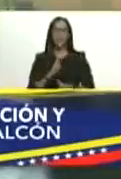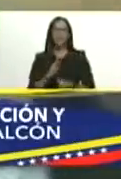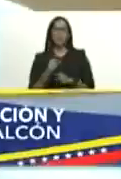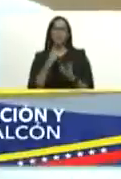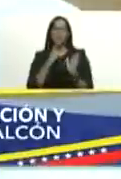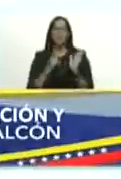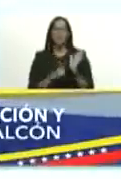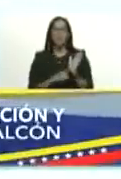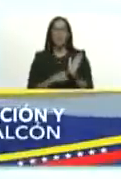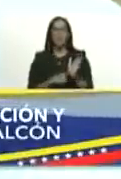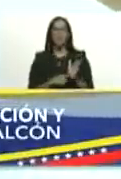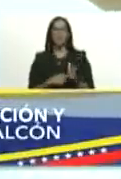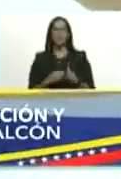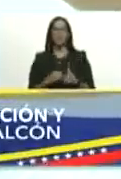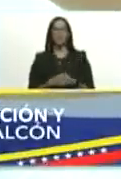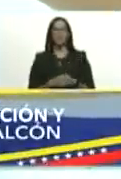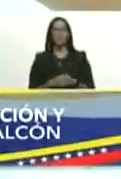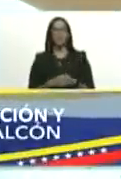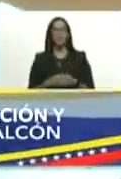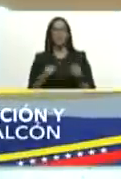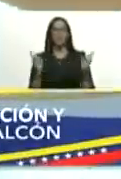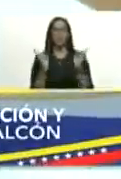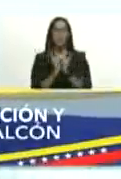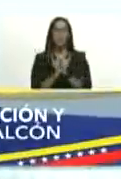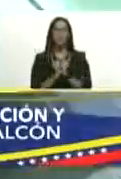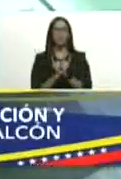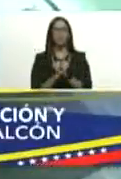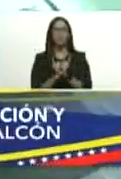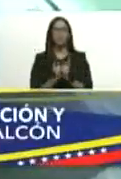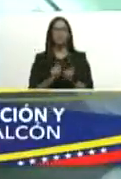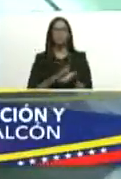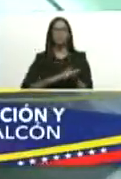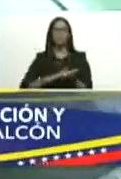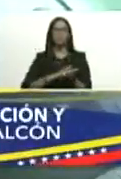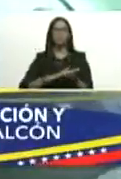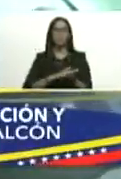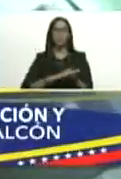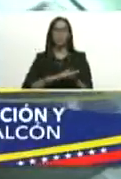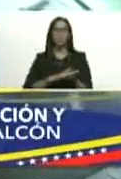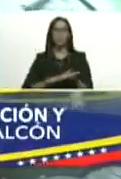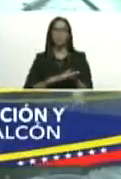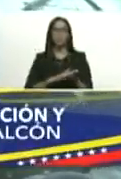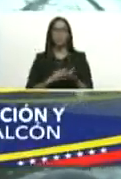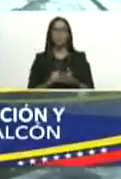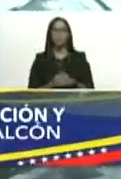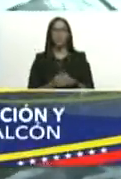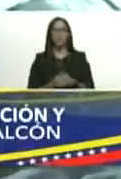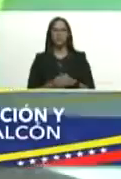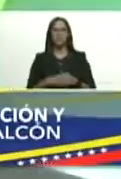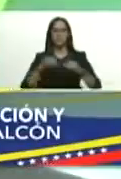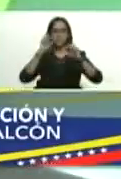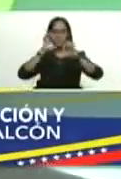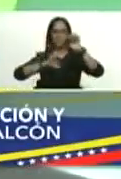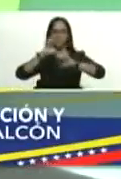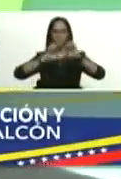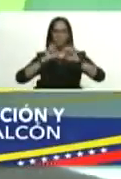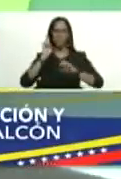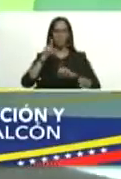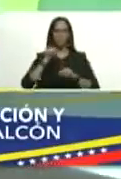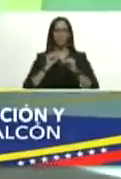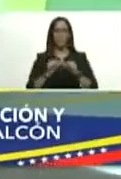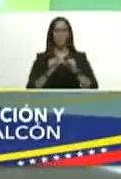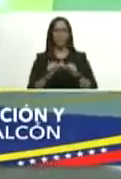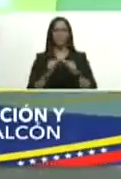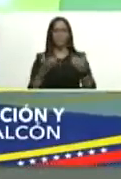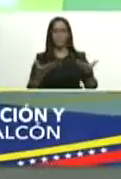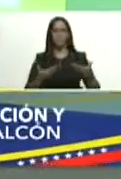totalmente pertinentes y que en el corto plazo son soluciones para la realidad y el diagnóstico que usted permanentemente nos